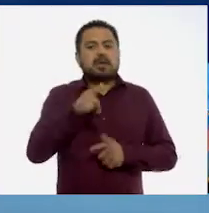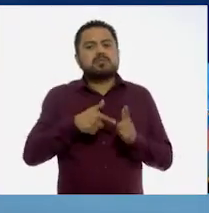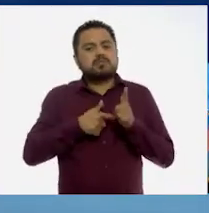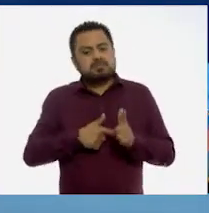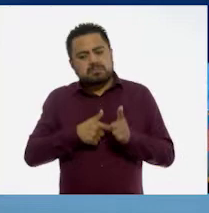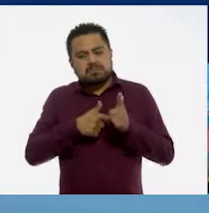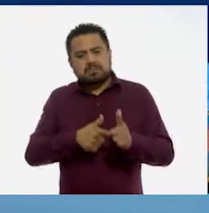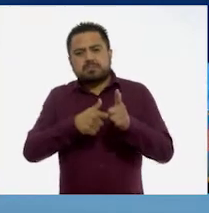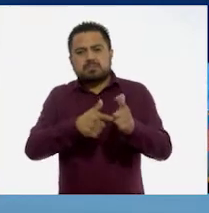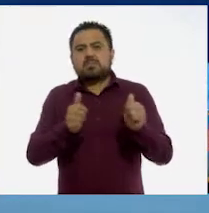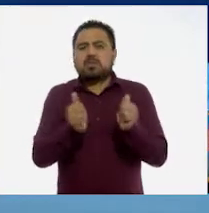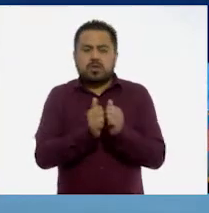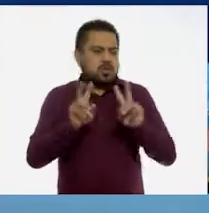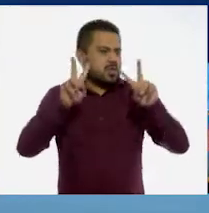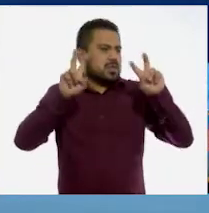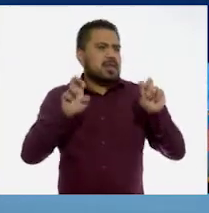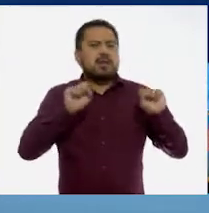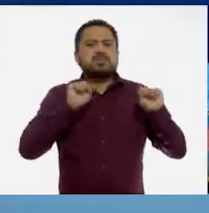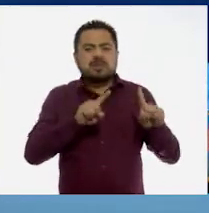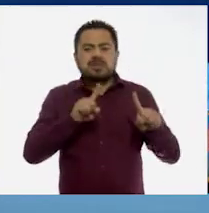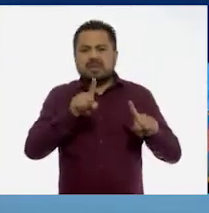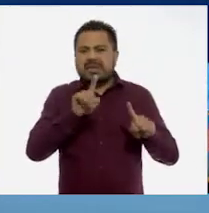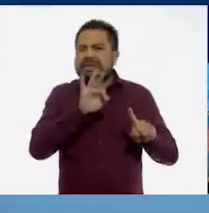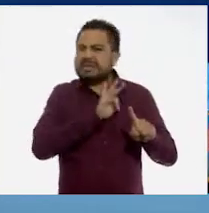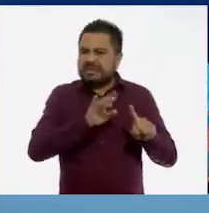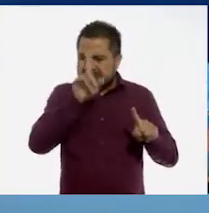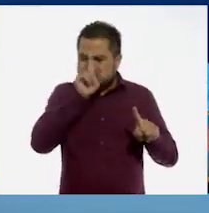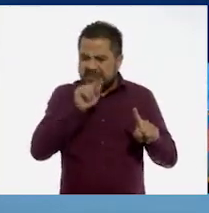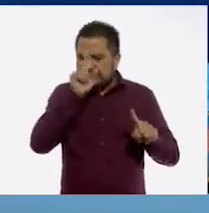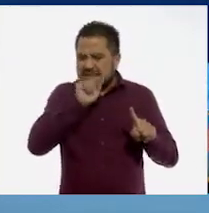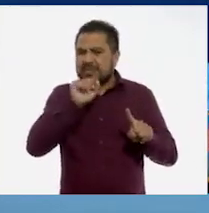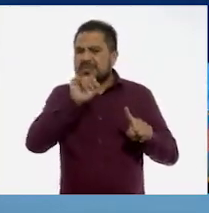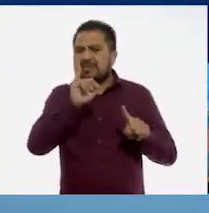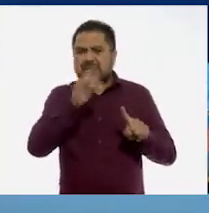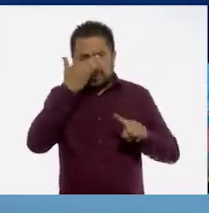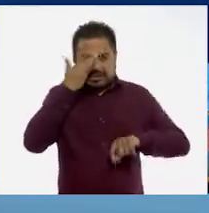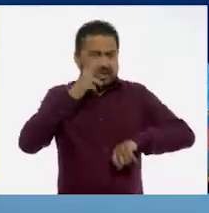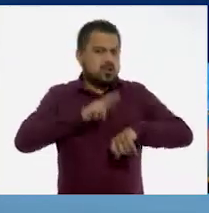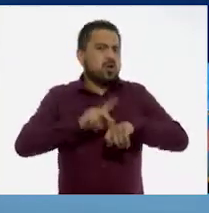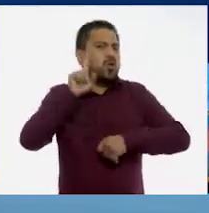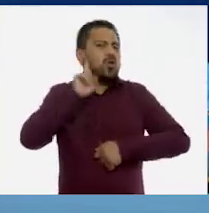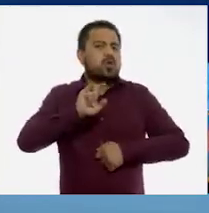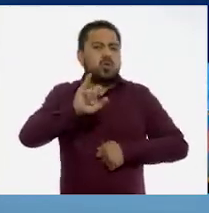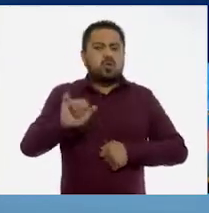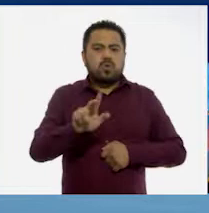con nuestro tema, vamos a intentar ahora que sea la señorita